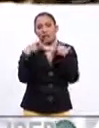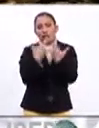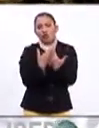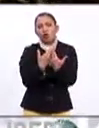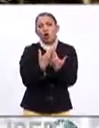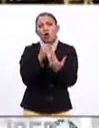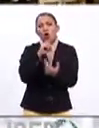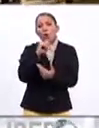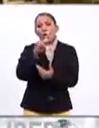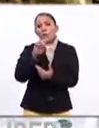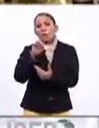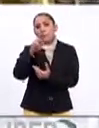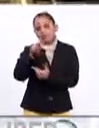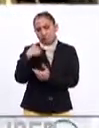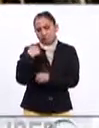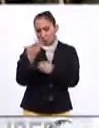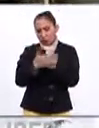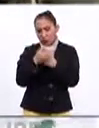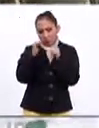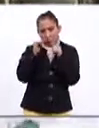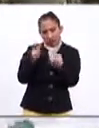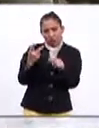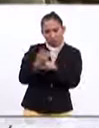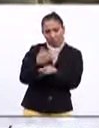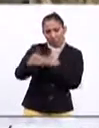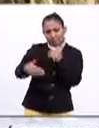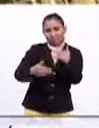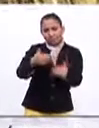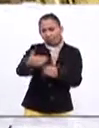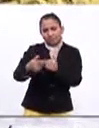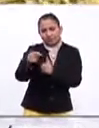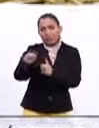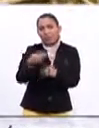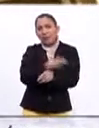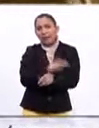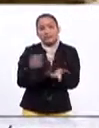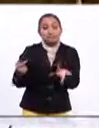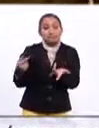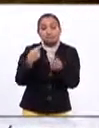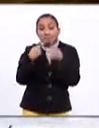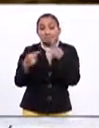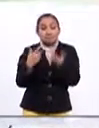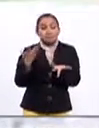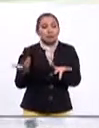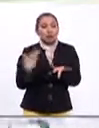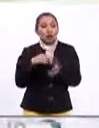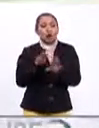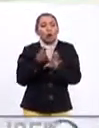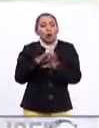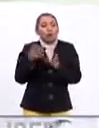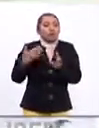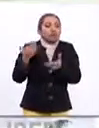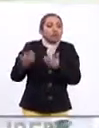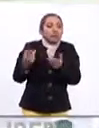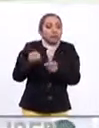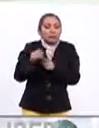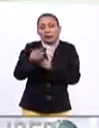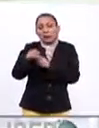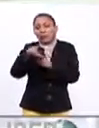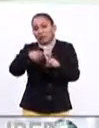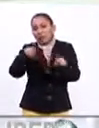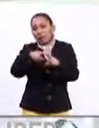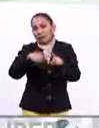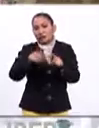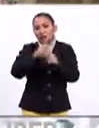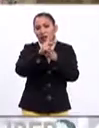reunión de la OPEP, y pues estaremos muy pendientes en las próximas horas de qué es lo que sucede y pues cómo se va manejando y afectando a las